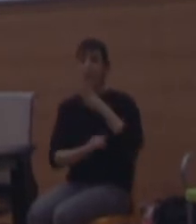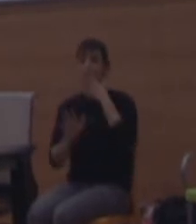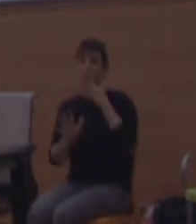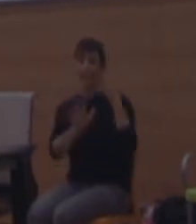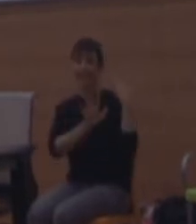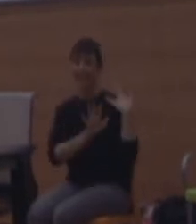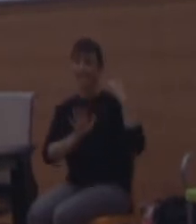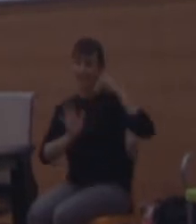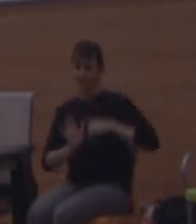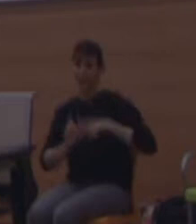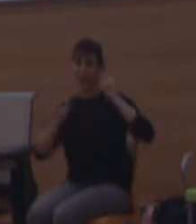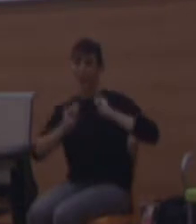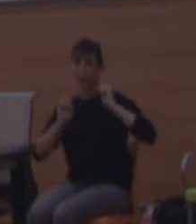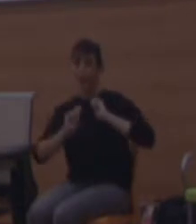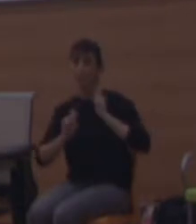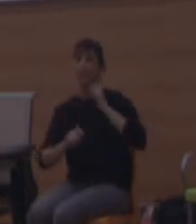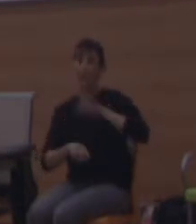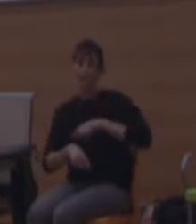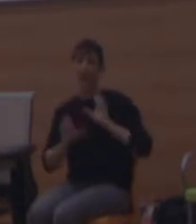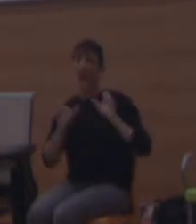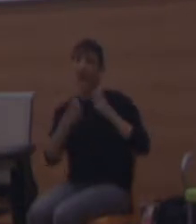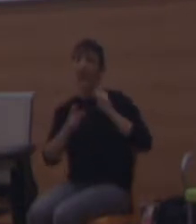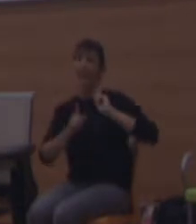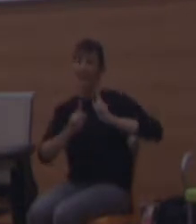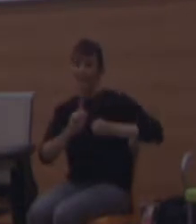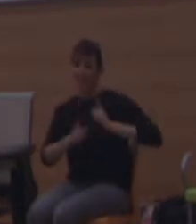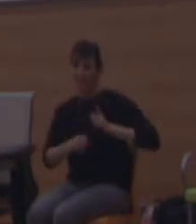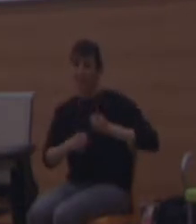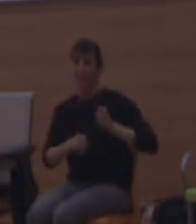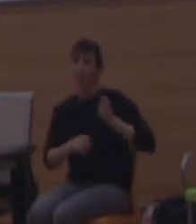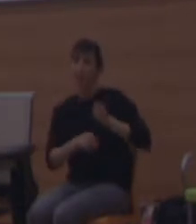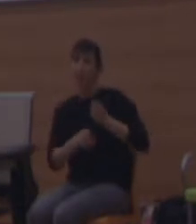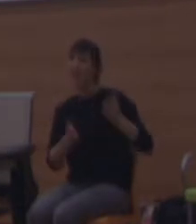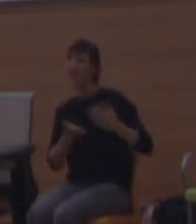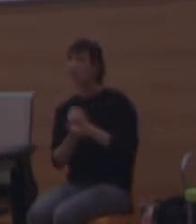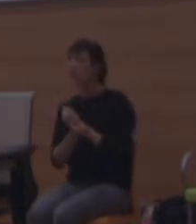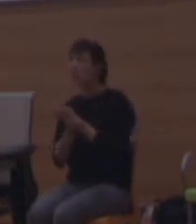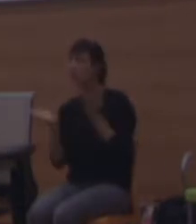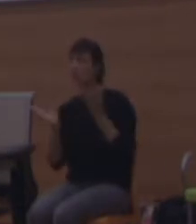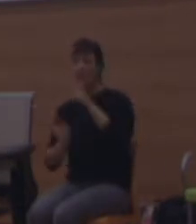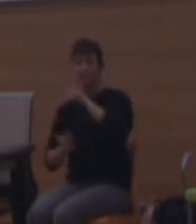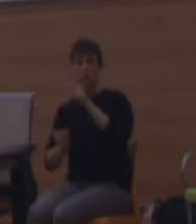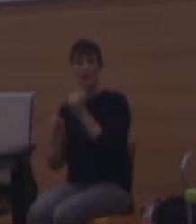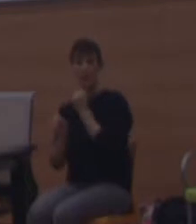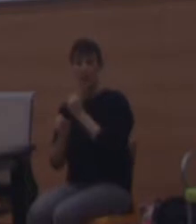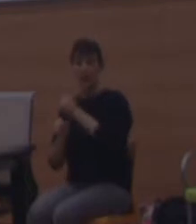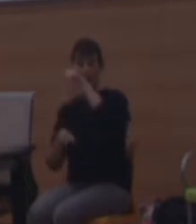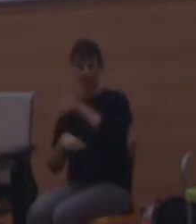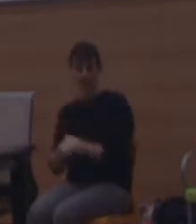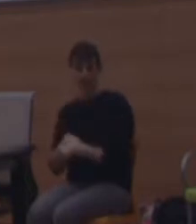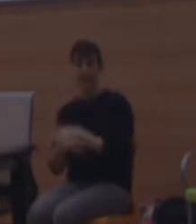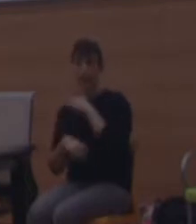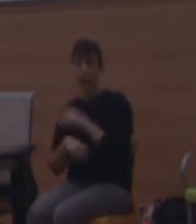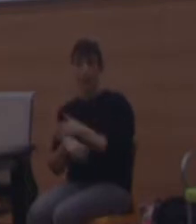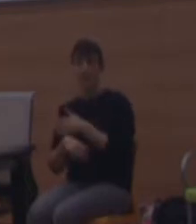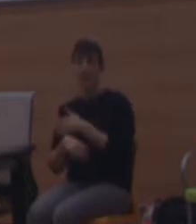cumple, felicitar a la dirección, a los mandos intermedios y a todo el personal que trabaja aquí por